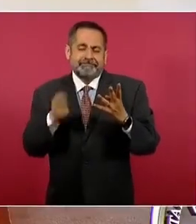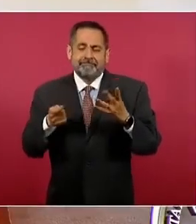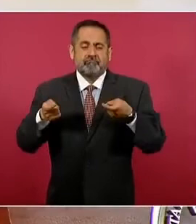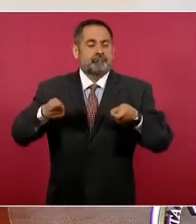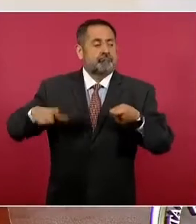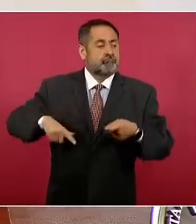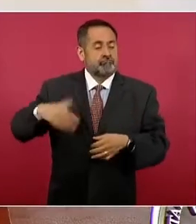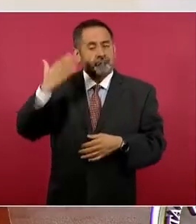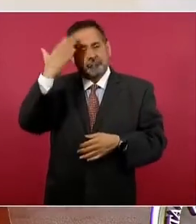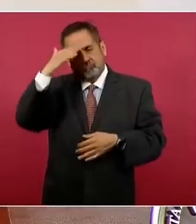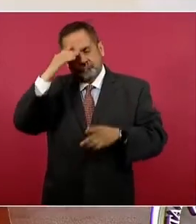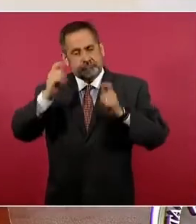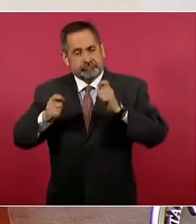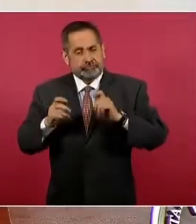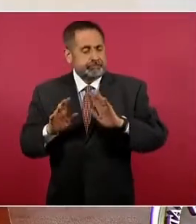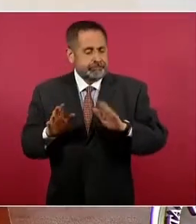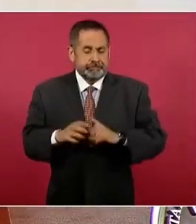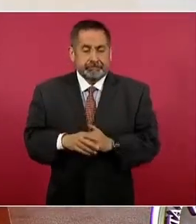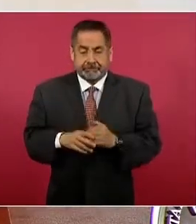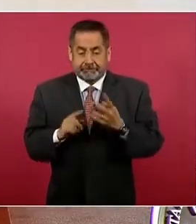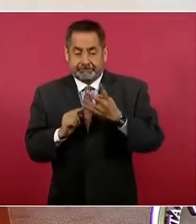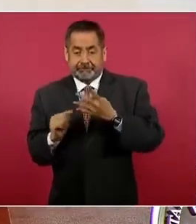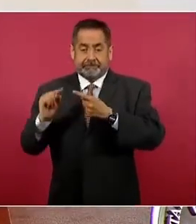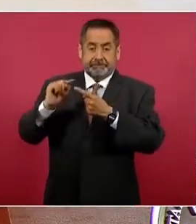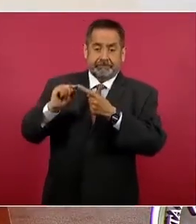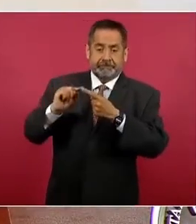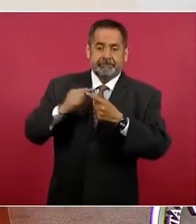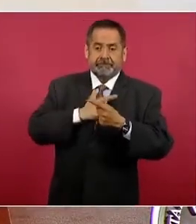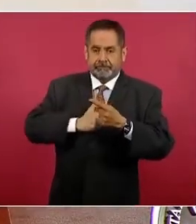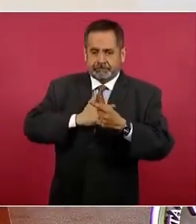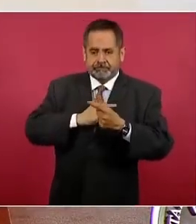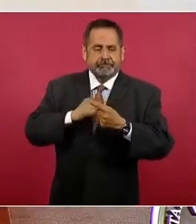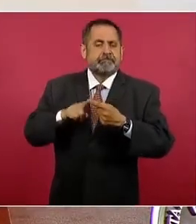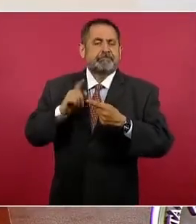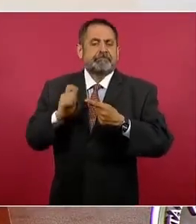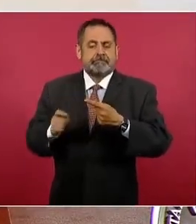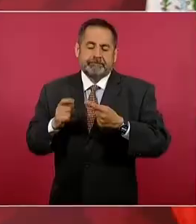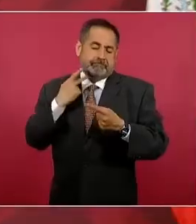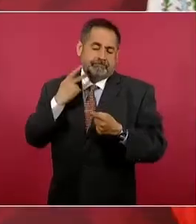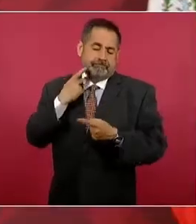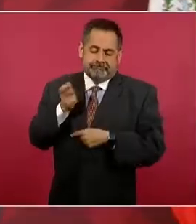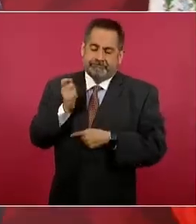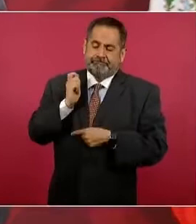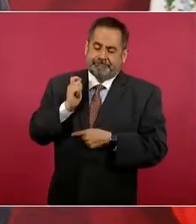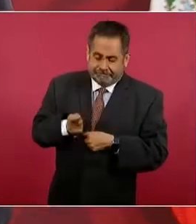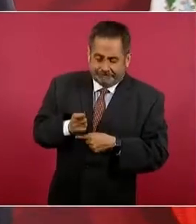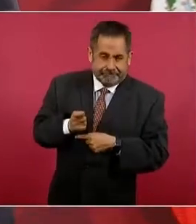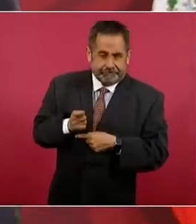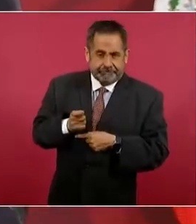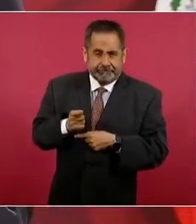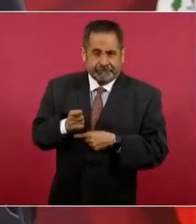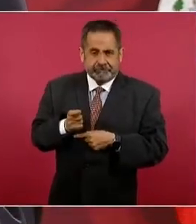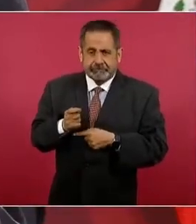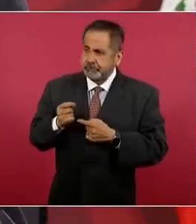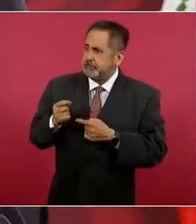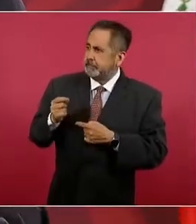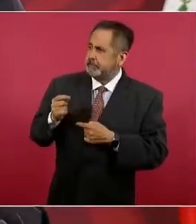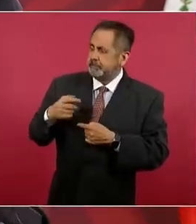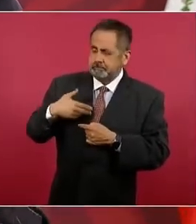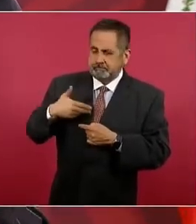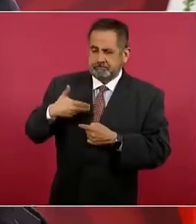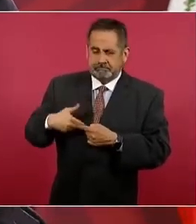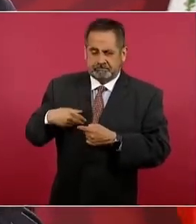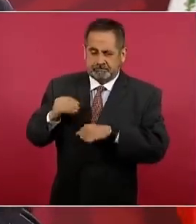pero la que más me gusta es la política es hacer historia.